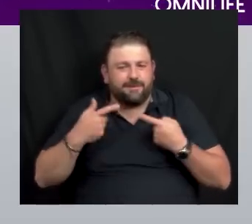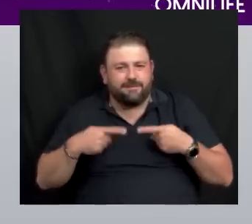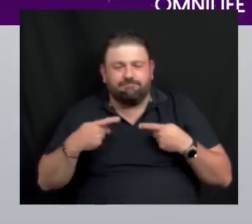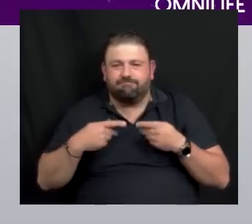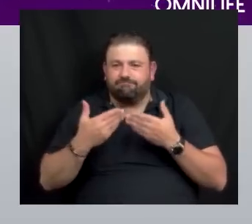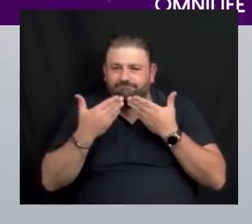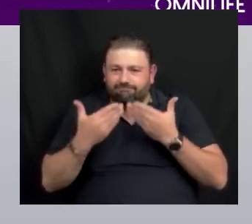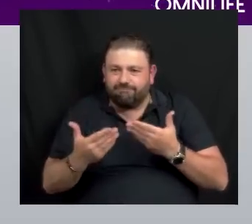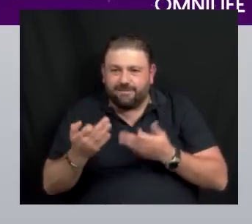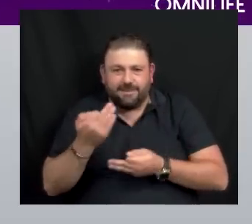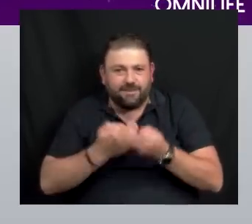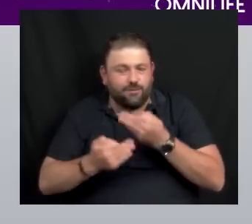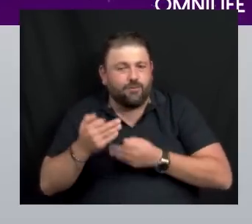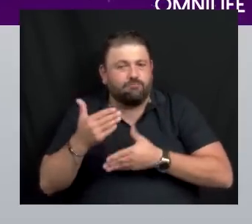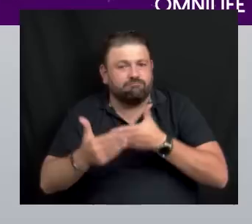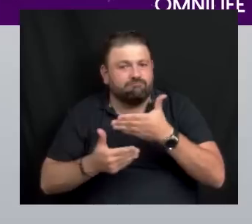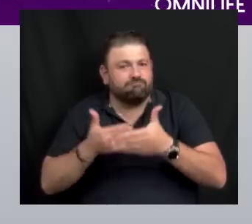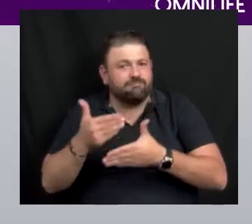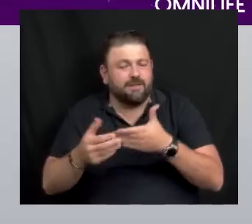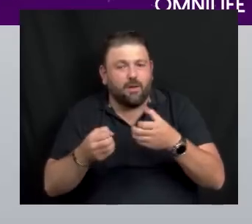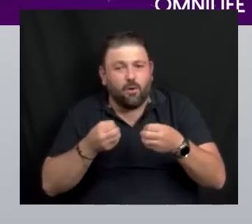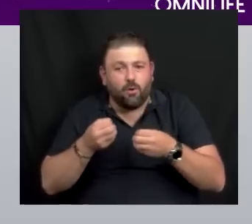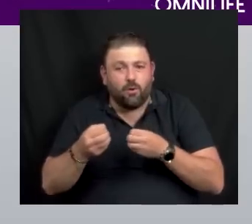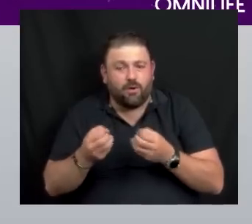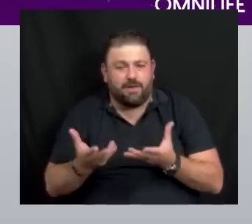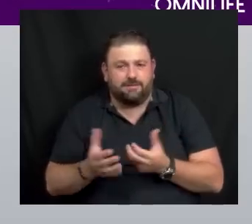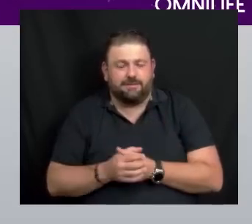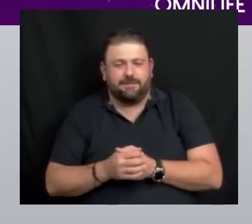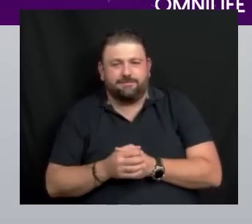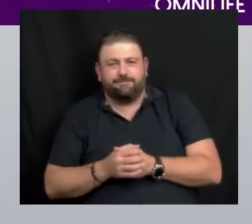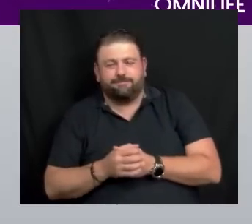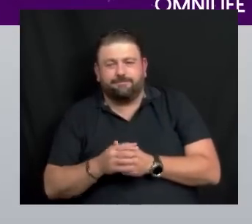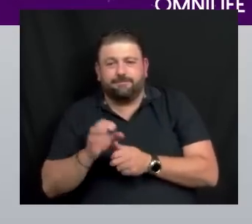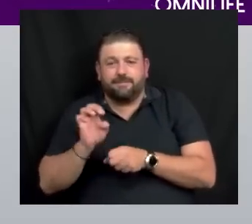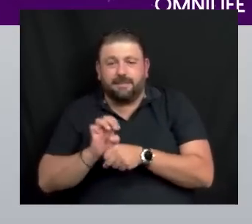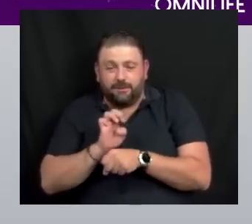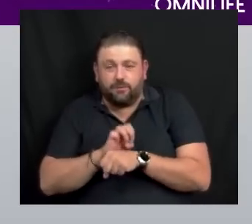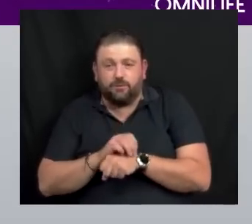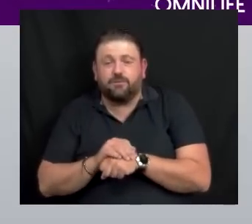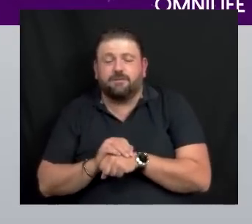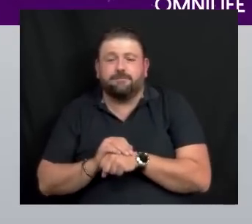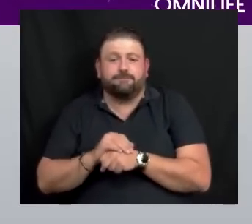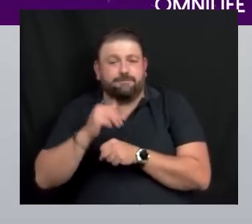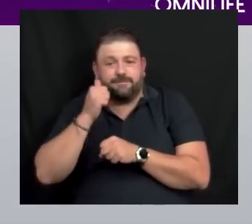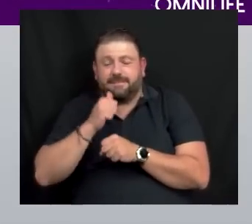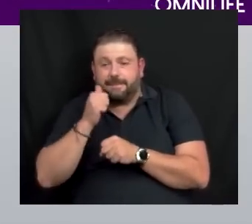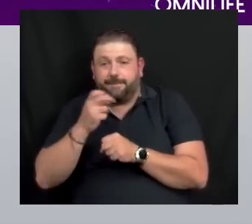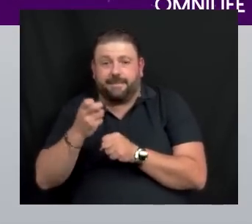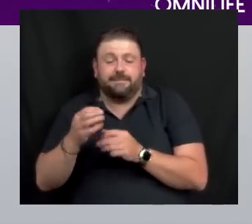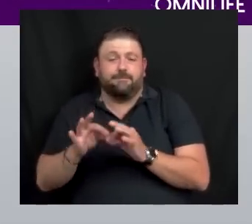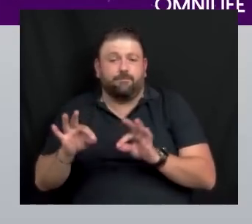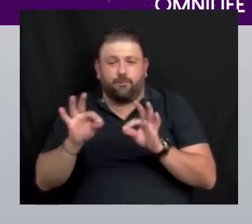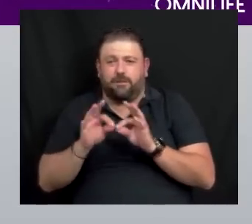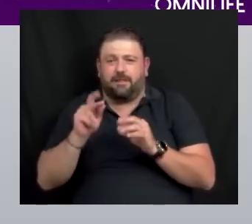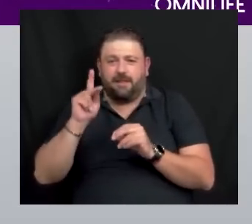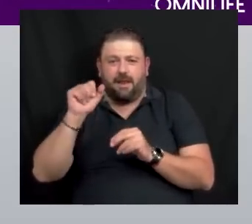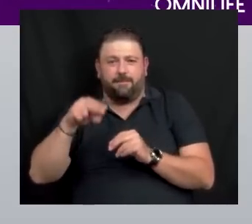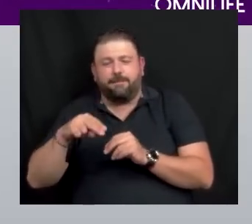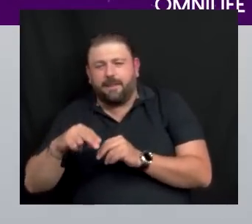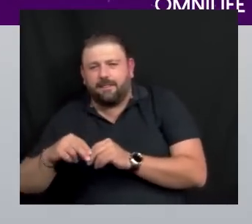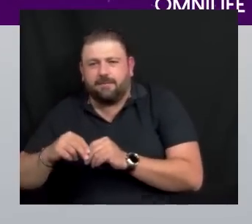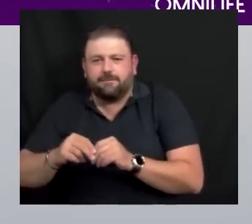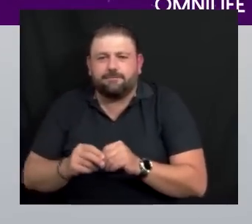alto nivel en economía, en salud y en bienestar. Entonces, Yo creo que esta parte de la planeación no nada más es